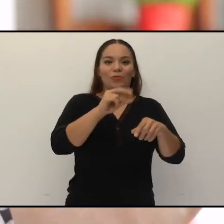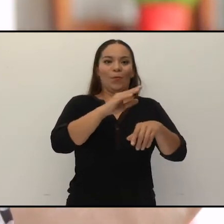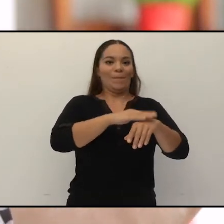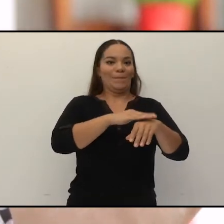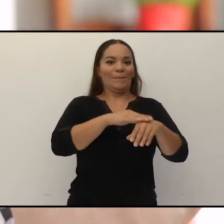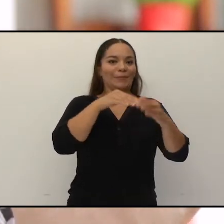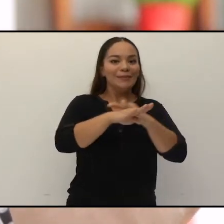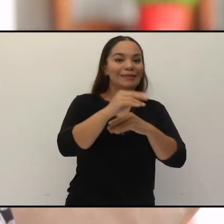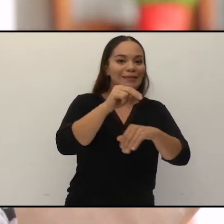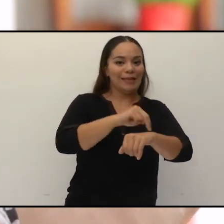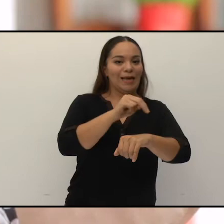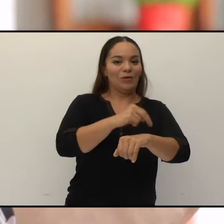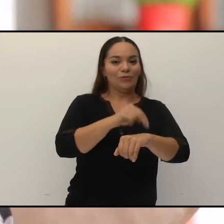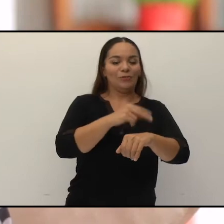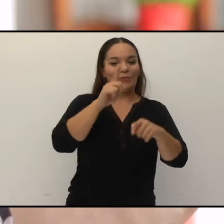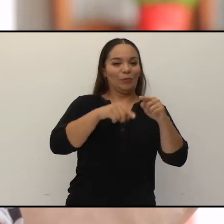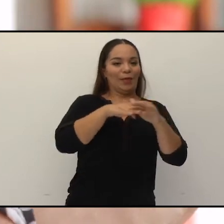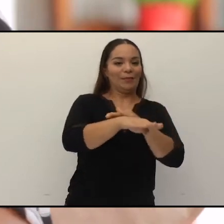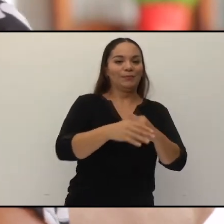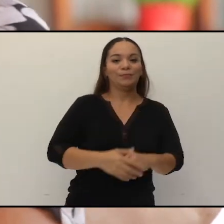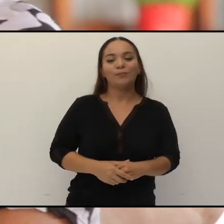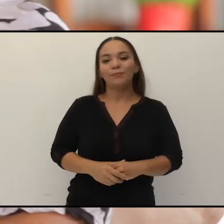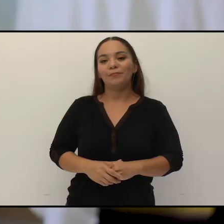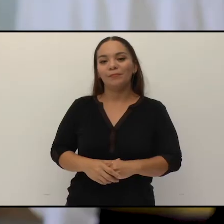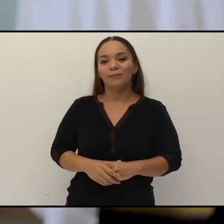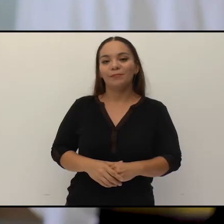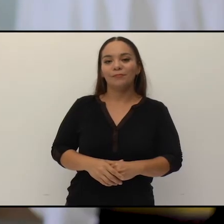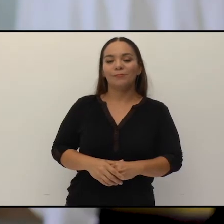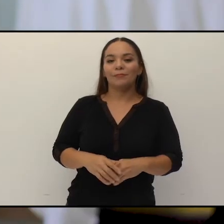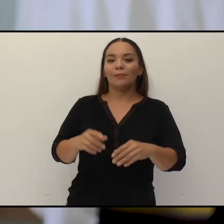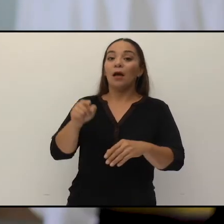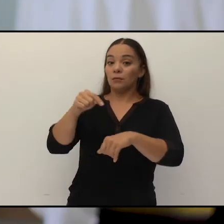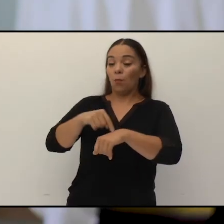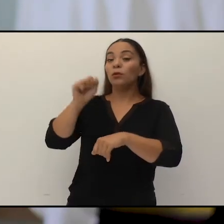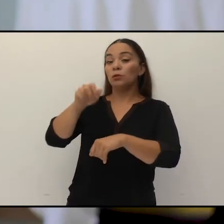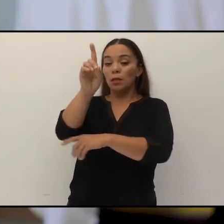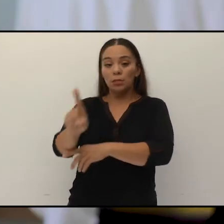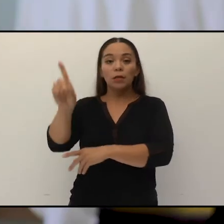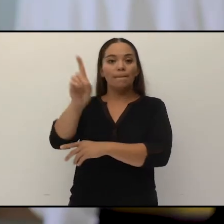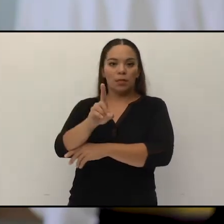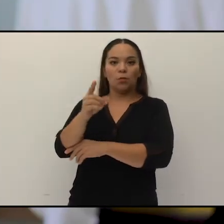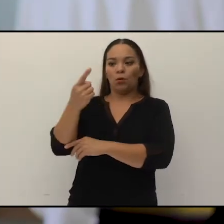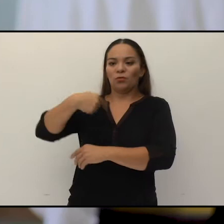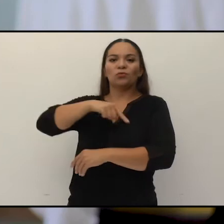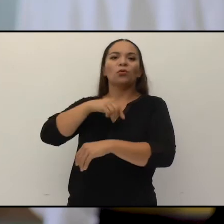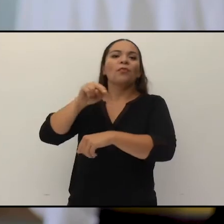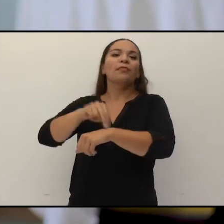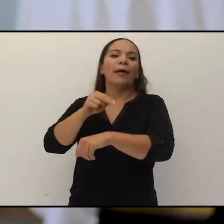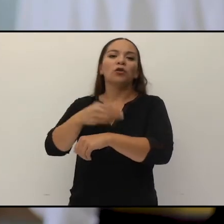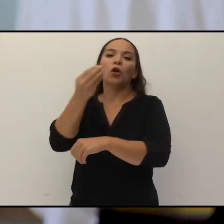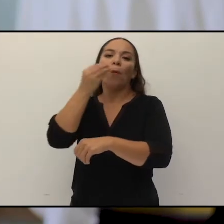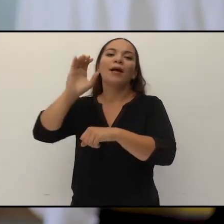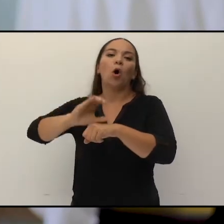negros. Eso sí, ahí no permitían a los negros. Pero sí había discriminación, porque éramos los negros